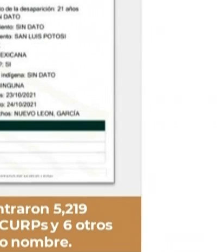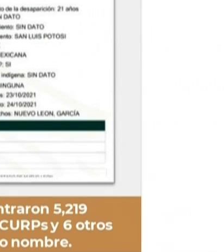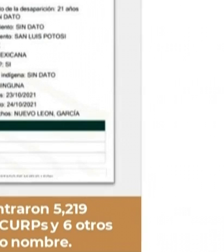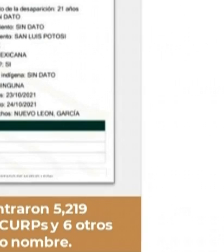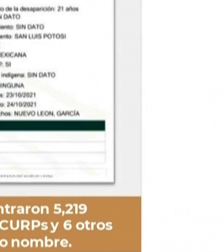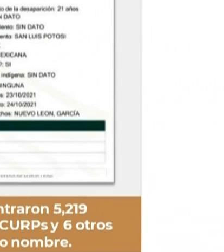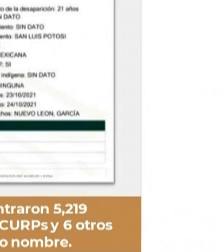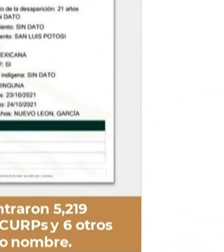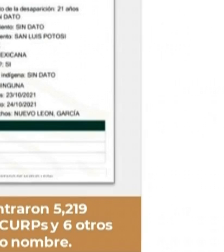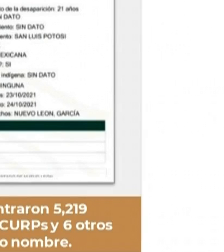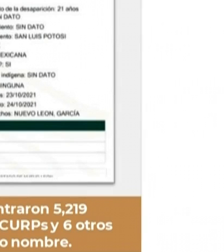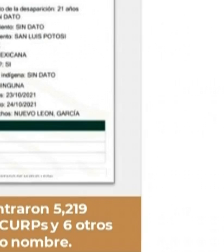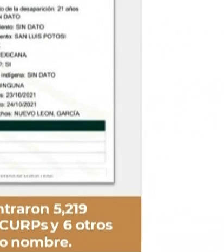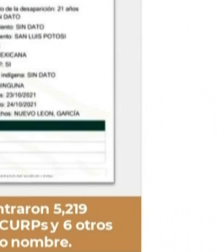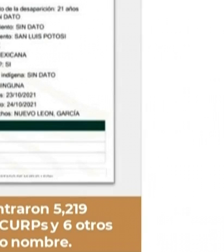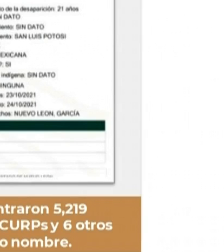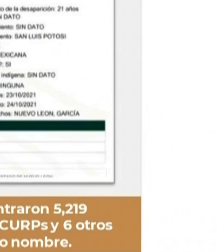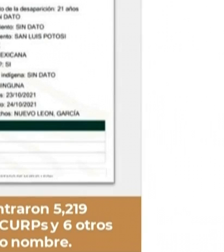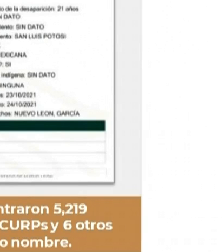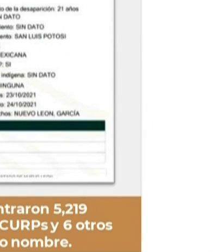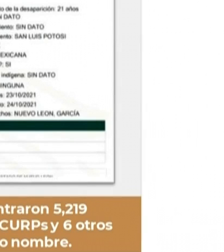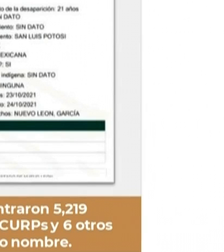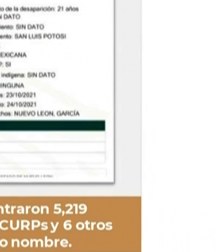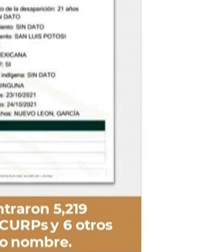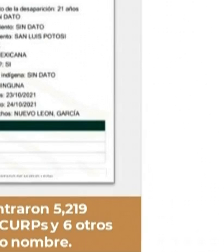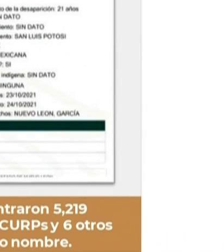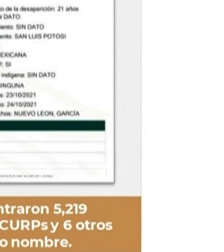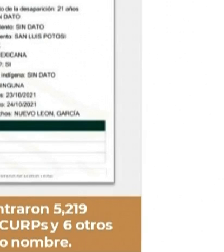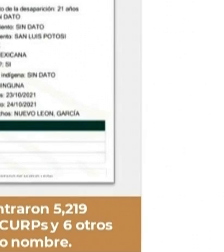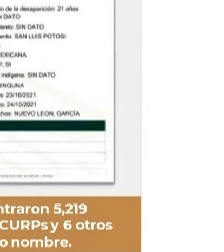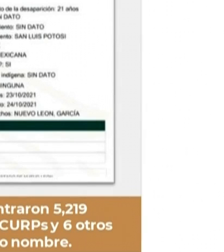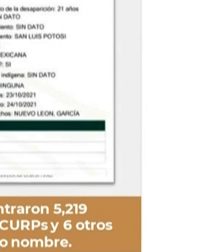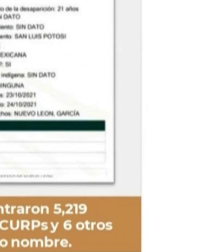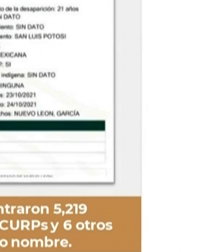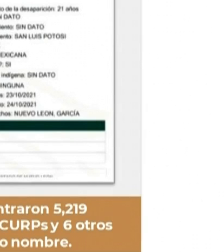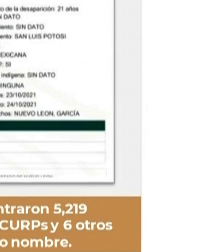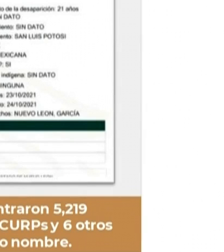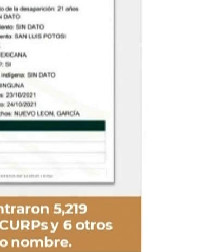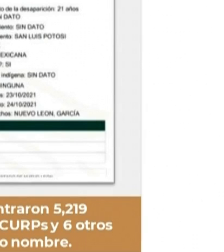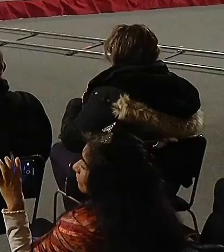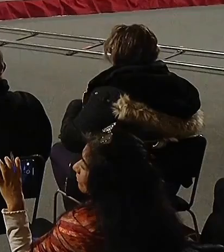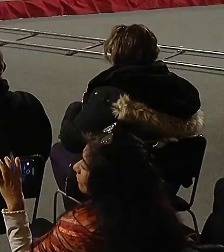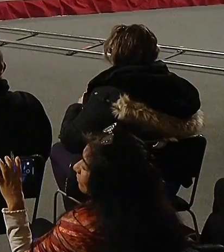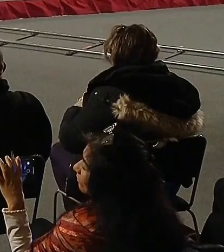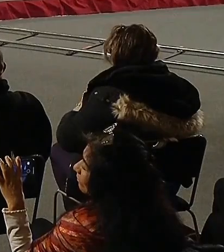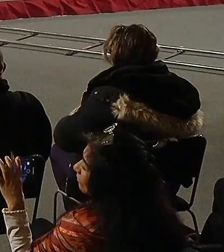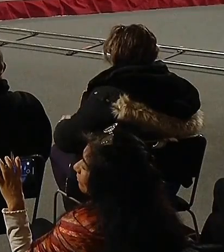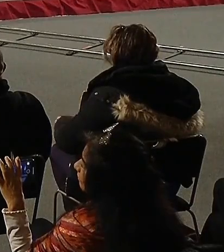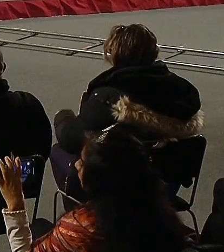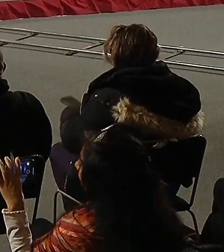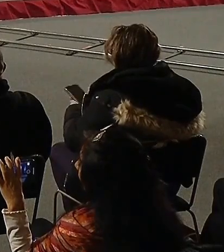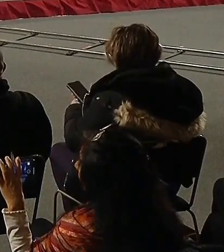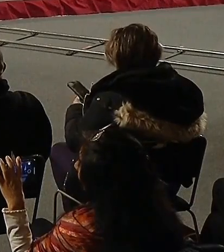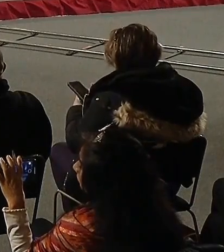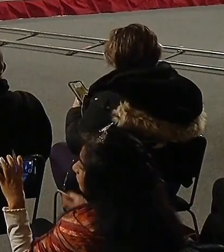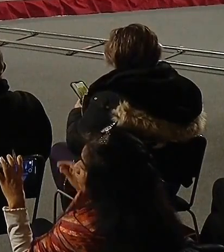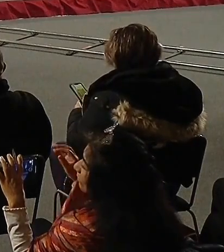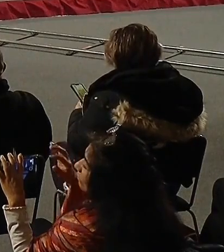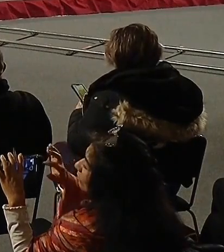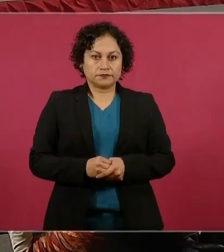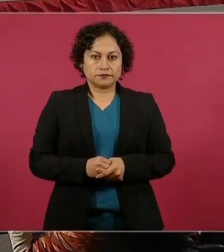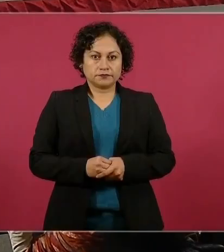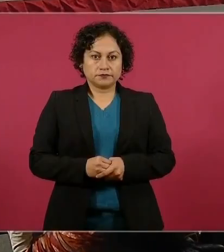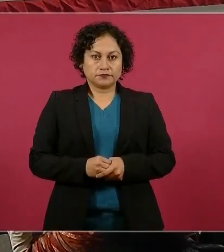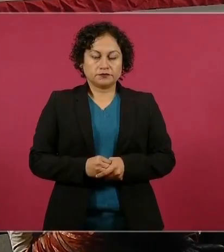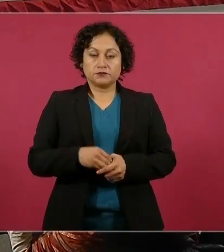Entonces necesitamos más datos para poder continuar con estas acciones de búsqueda. Adelante. Finalmente, en